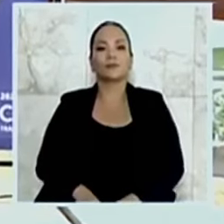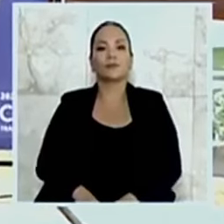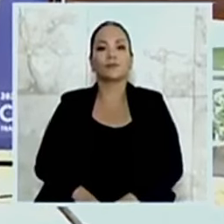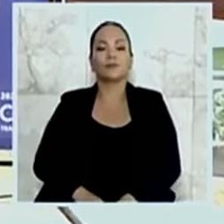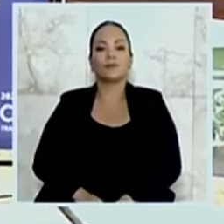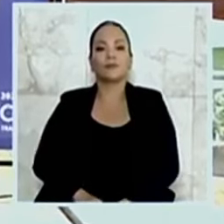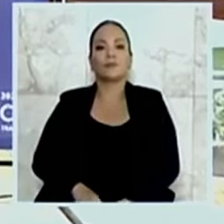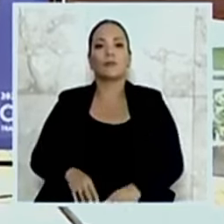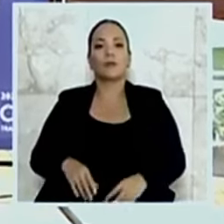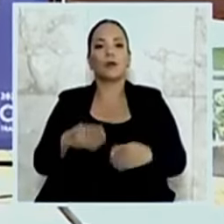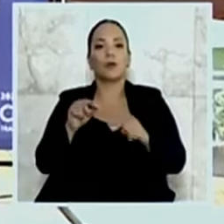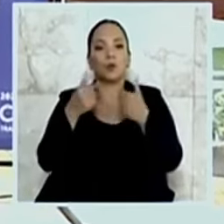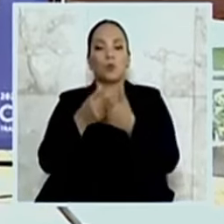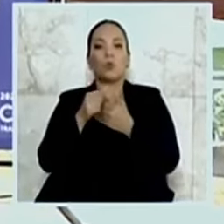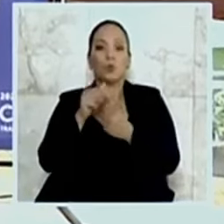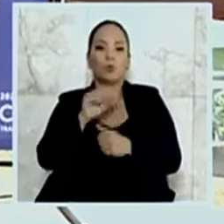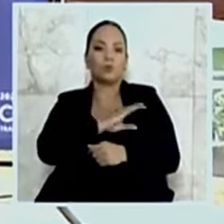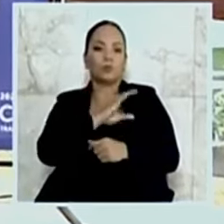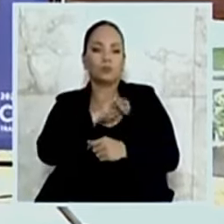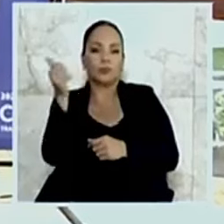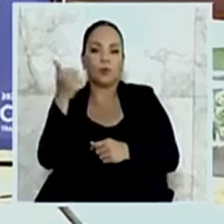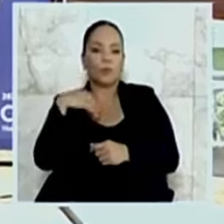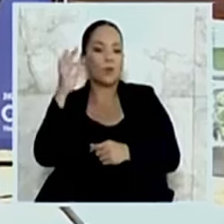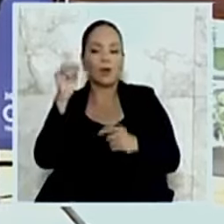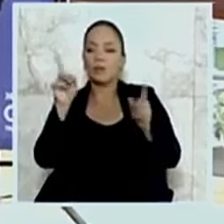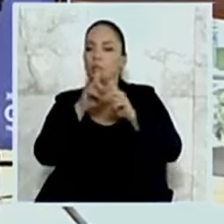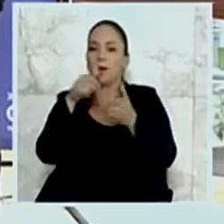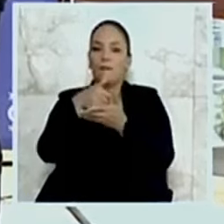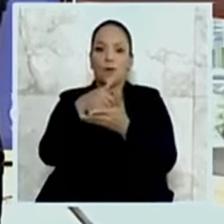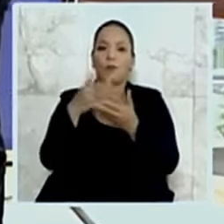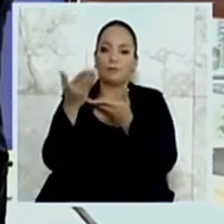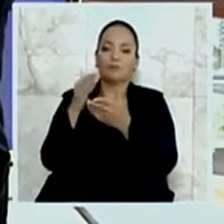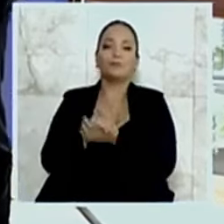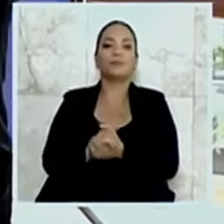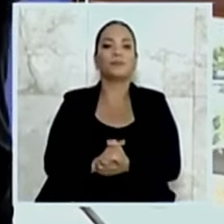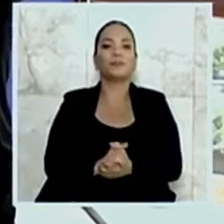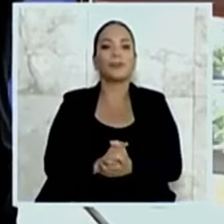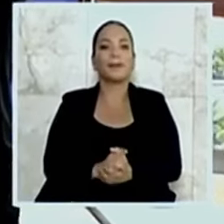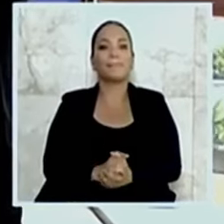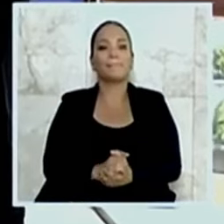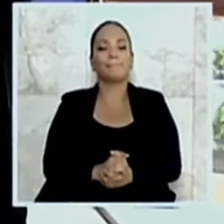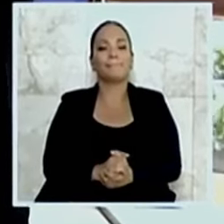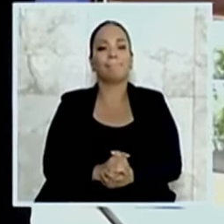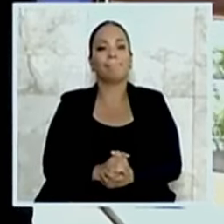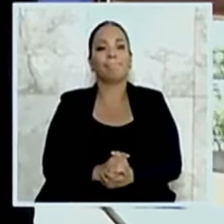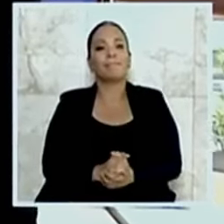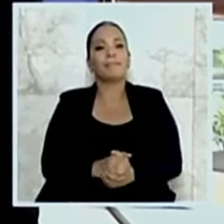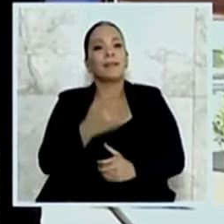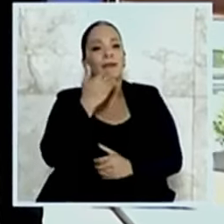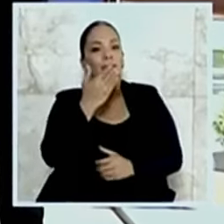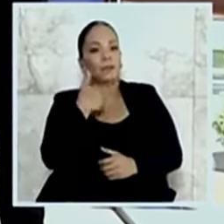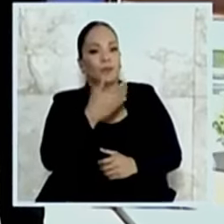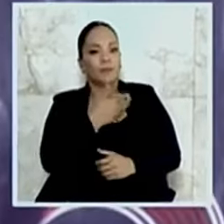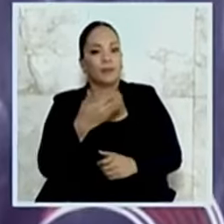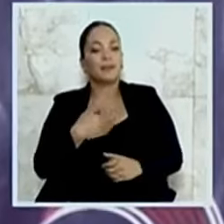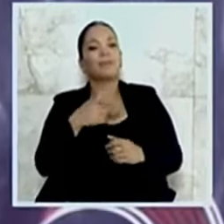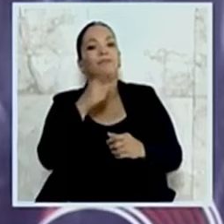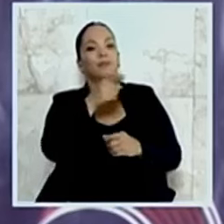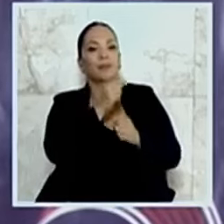trabajando en bien de la patria. Muchísimas gracias, ministro. Un abrazo a la Fuerza Azul y a la Policía